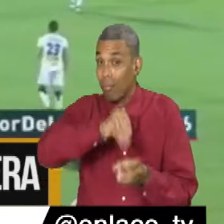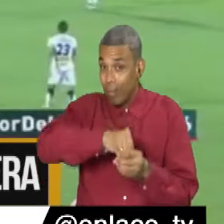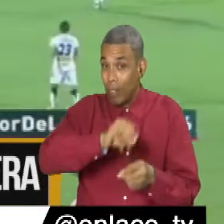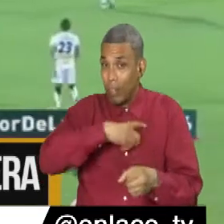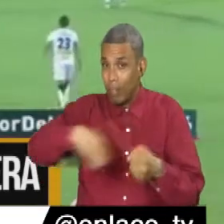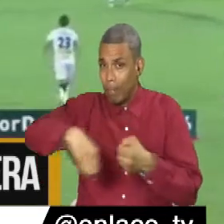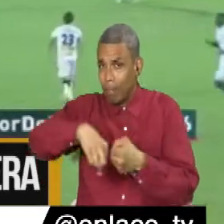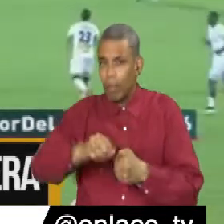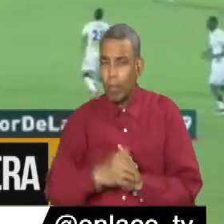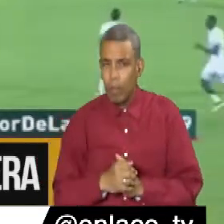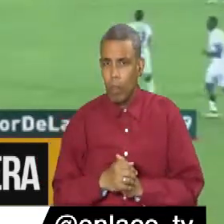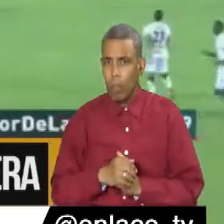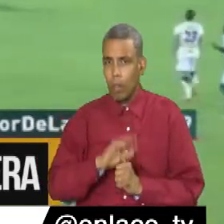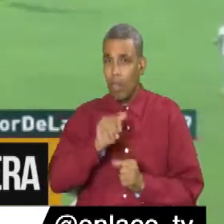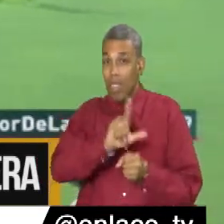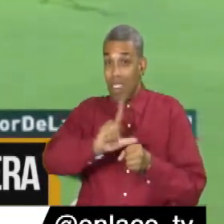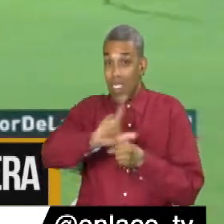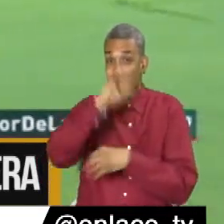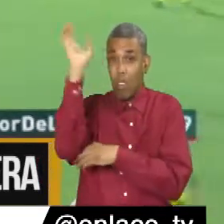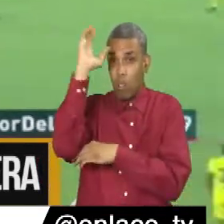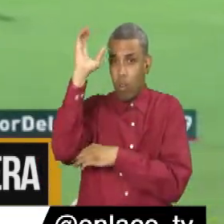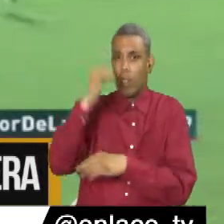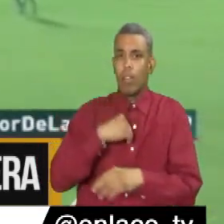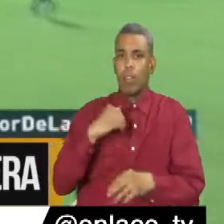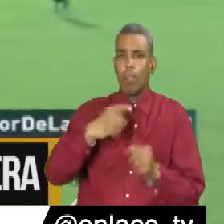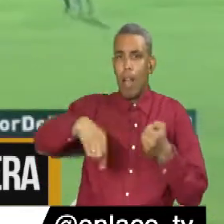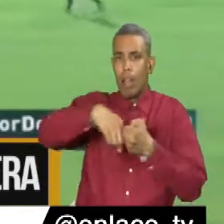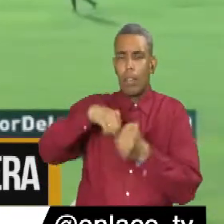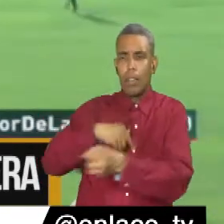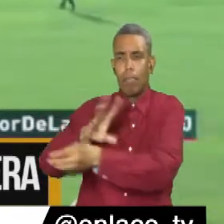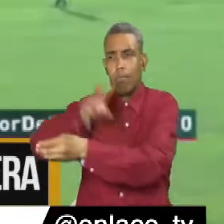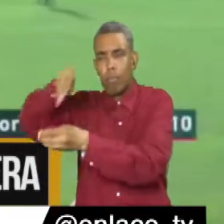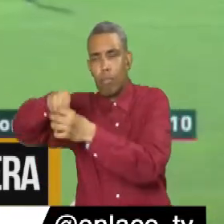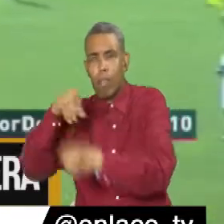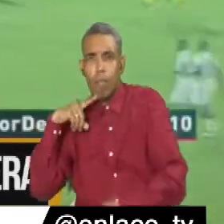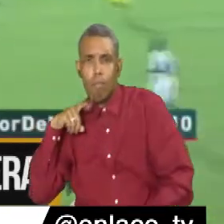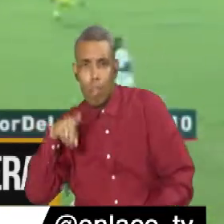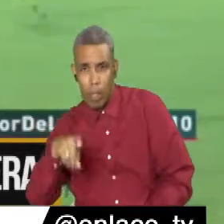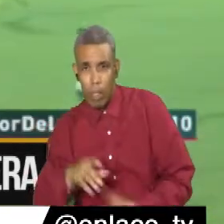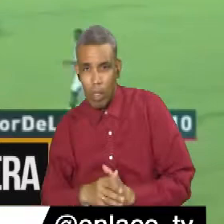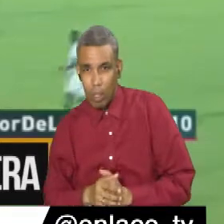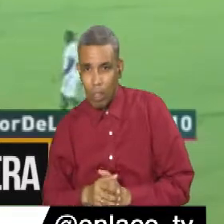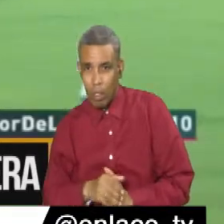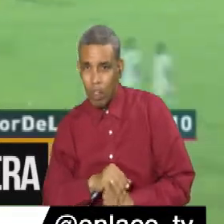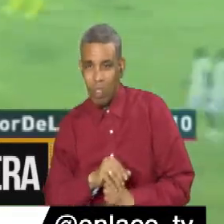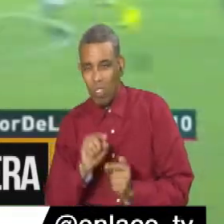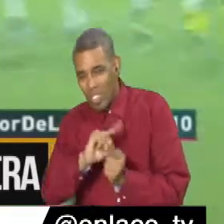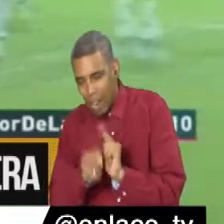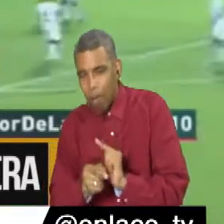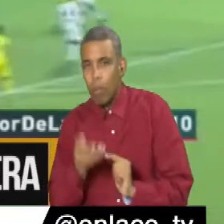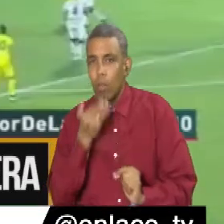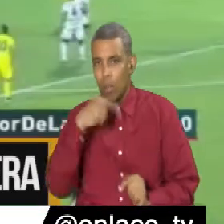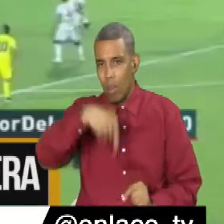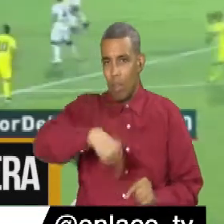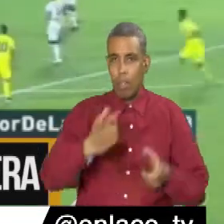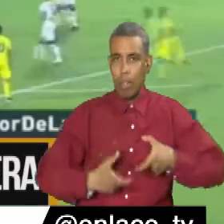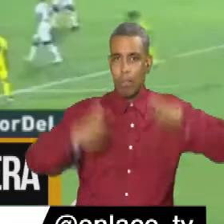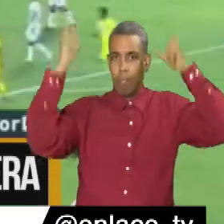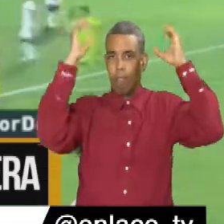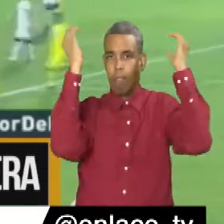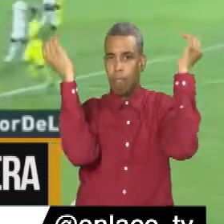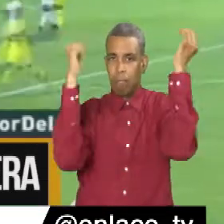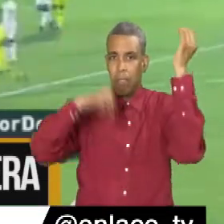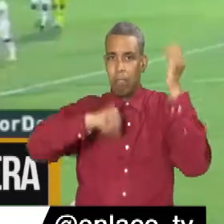el Atlético Bucaramanga en condición de visitante fue modificado para cumplirse en condición de local en el estadio Daniel Villa Zapata.